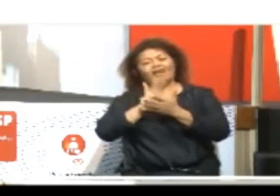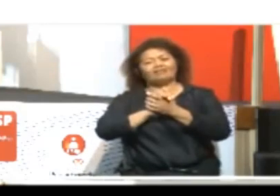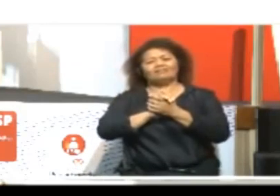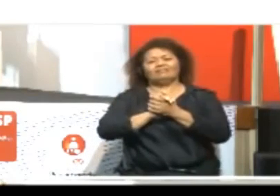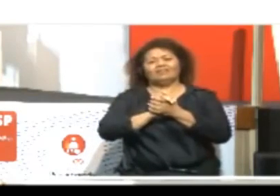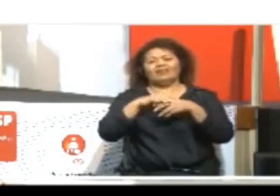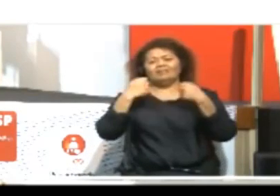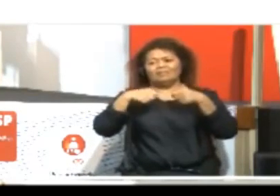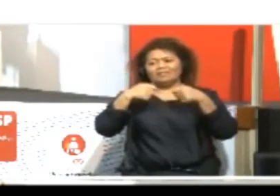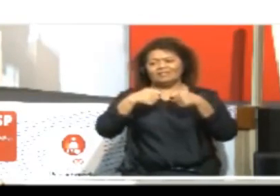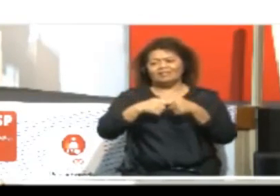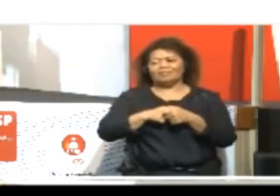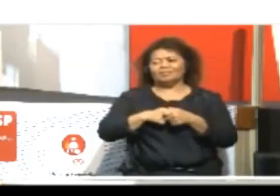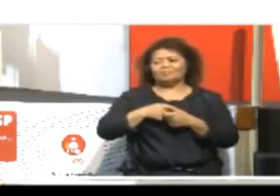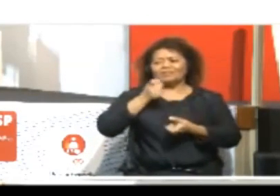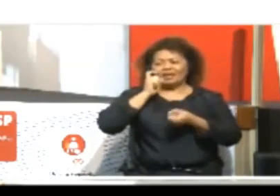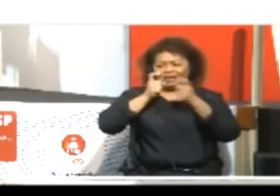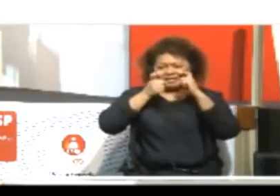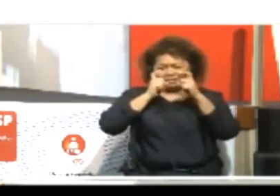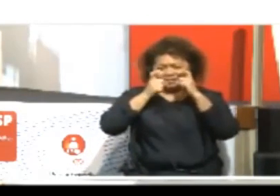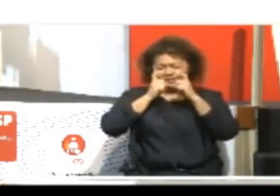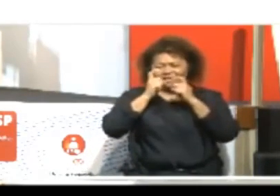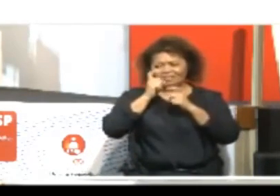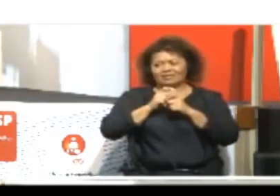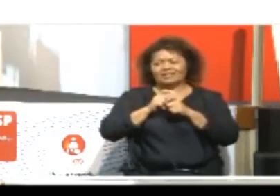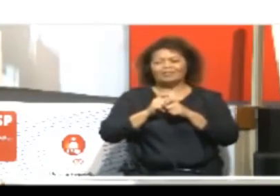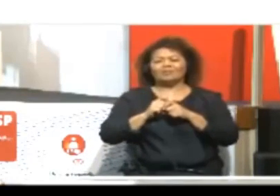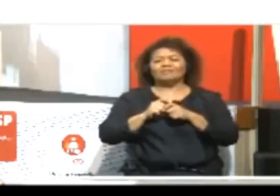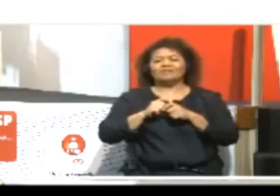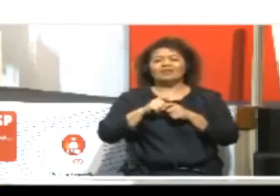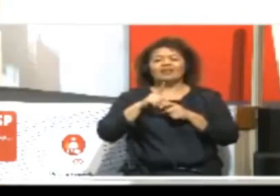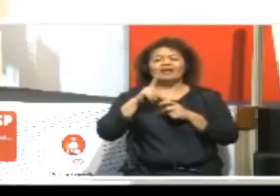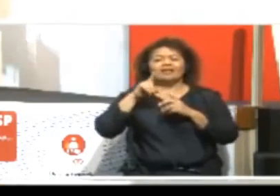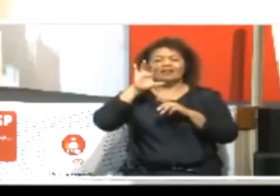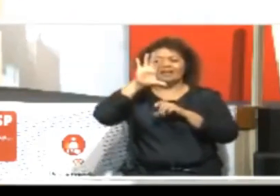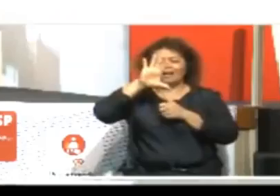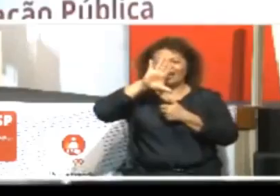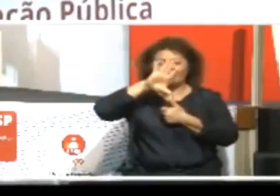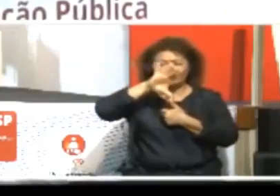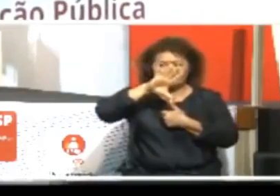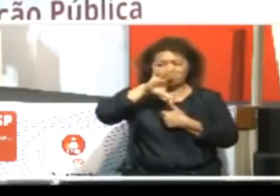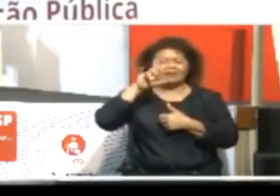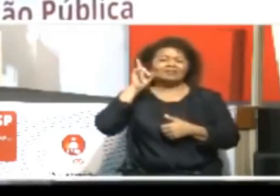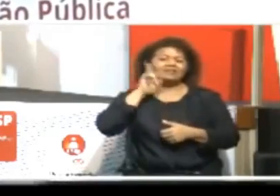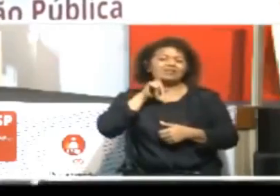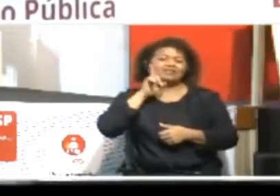pública en los Estados Unidos. Muchísimas gracias. Moto abrigada.